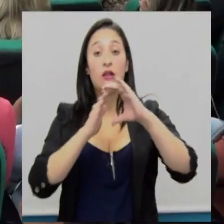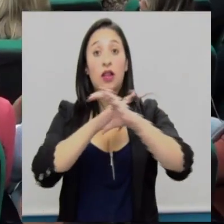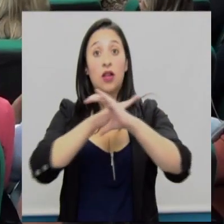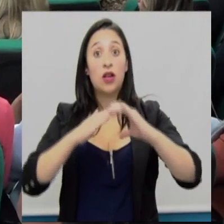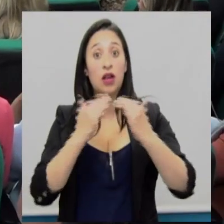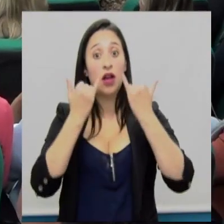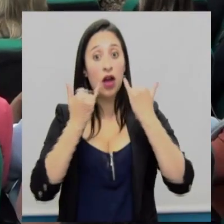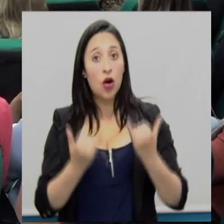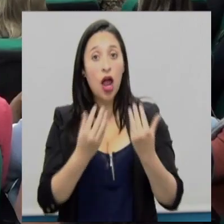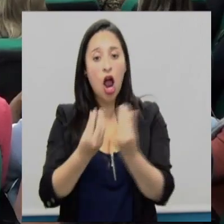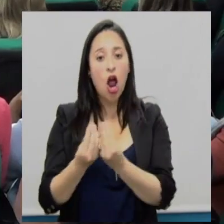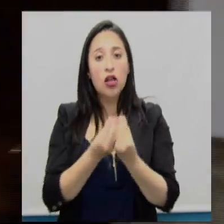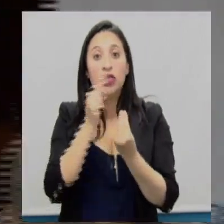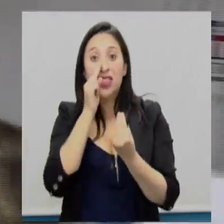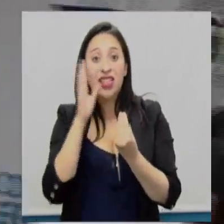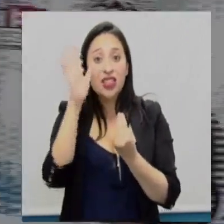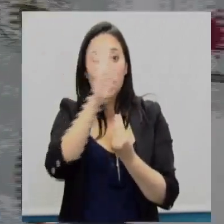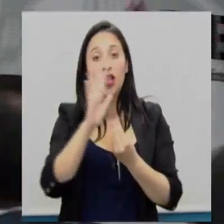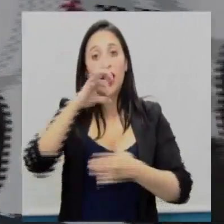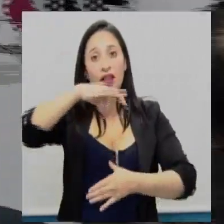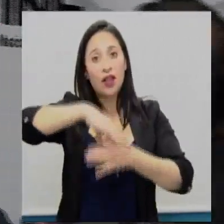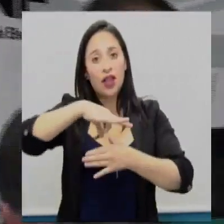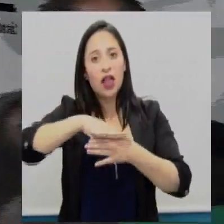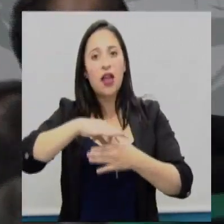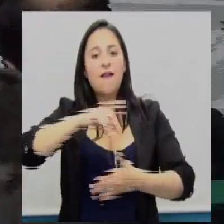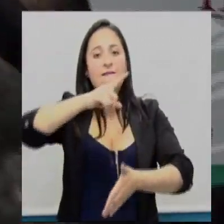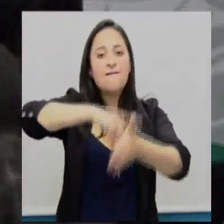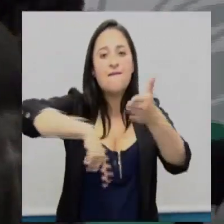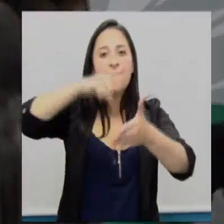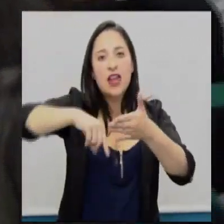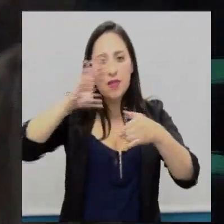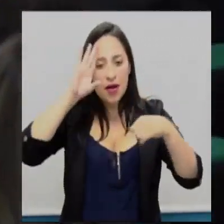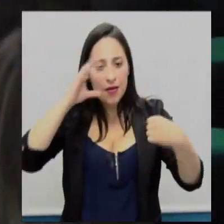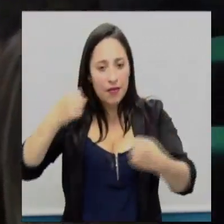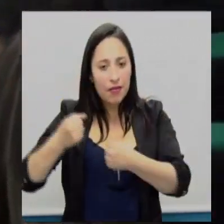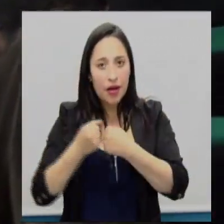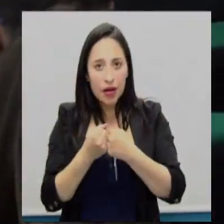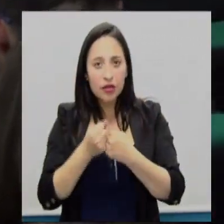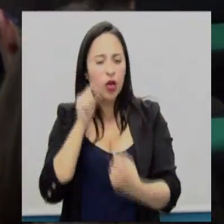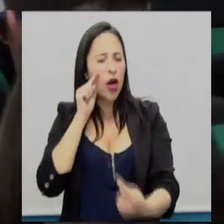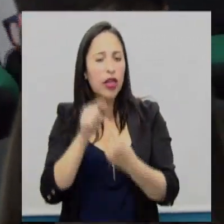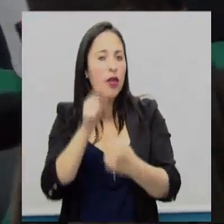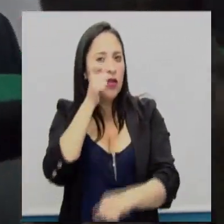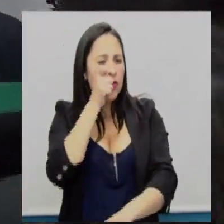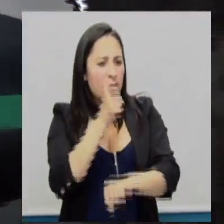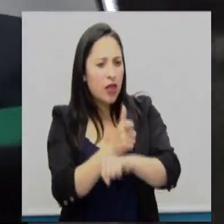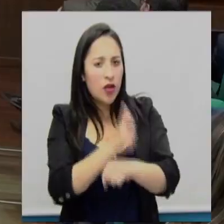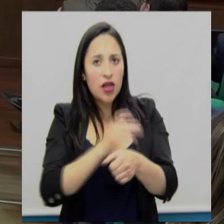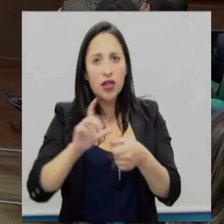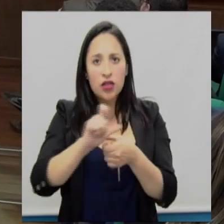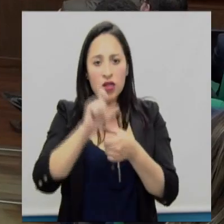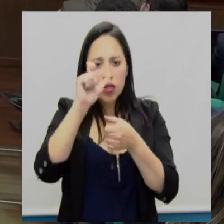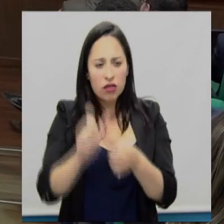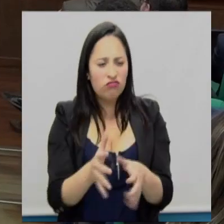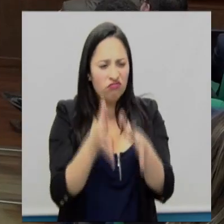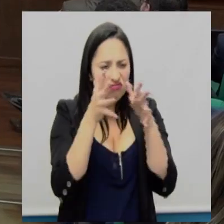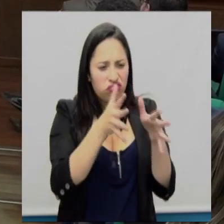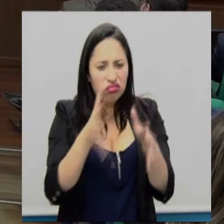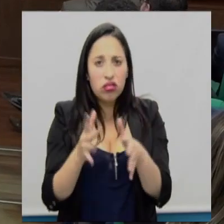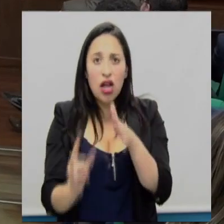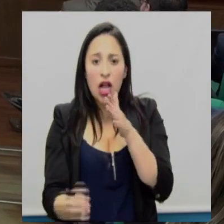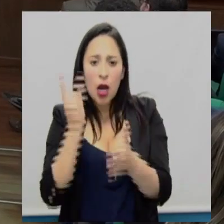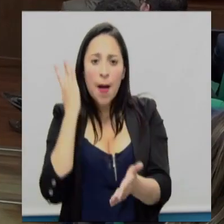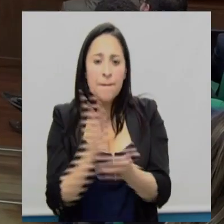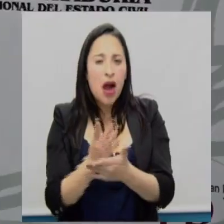La Contraloría General de la República y el Consejo Nacional Electoral firmaron un pacto que permitirá promover veedurías ciudadanas, capacitación en